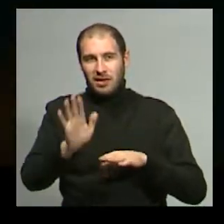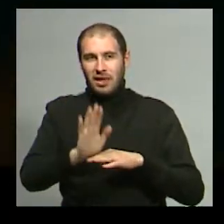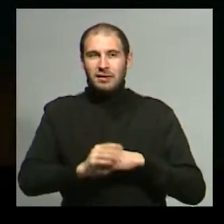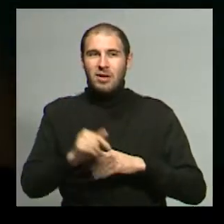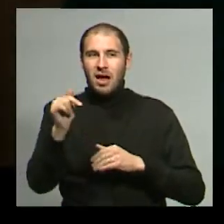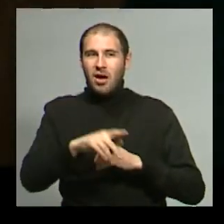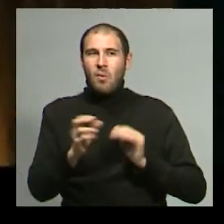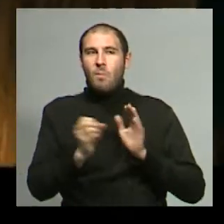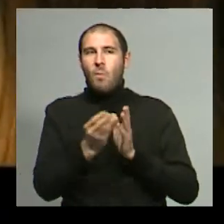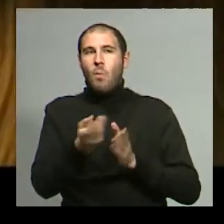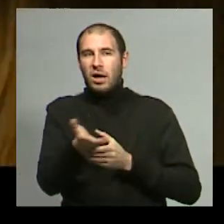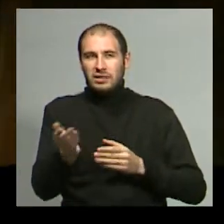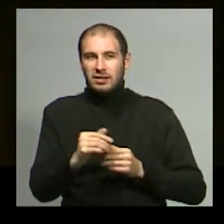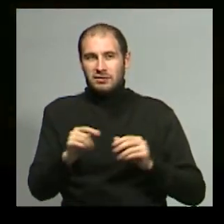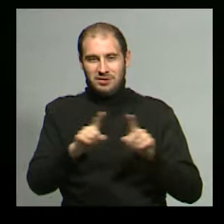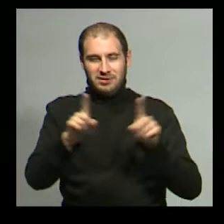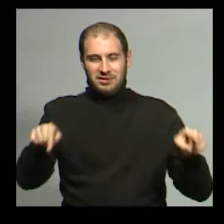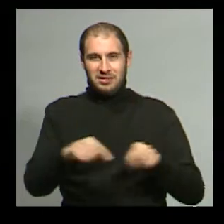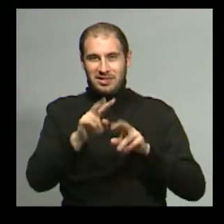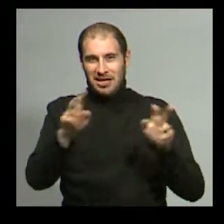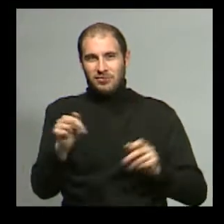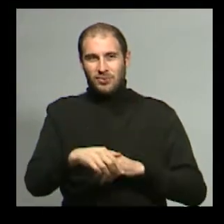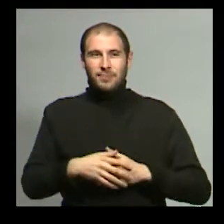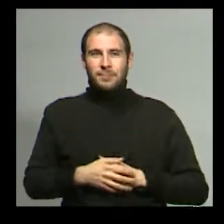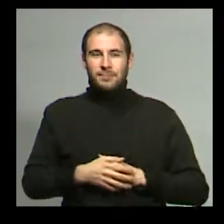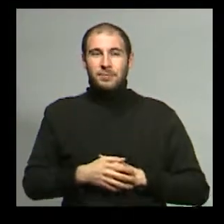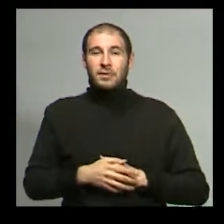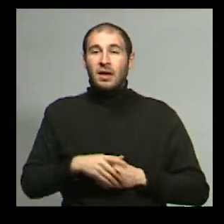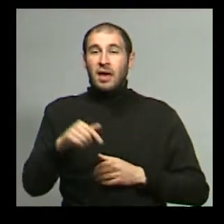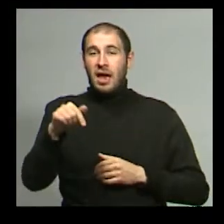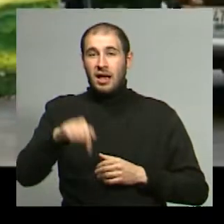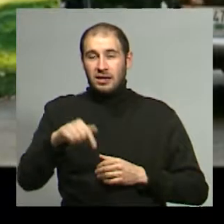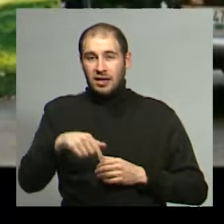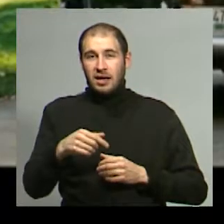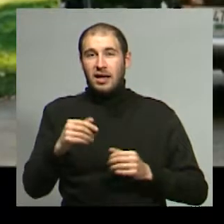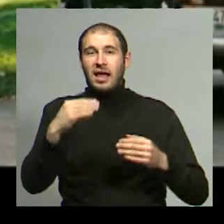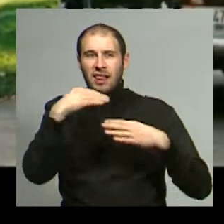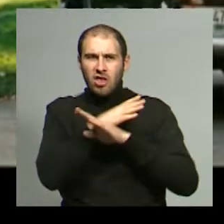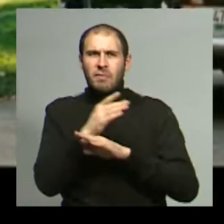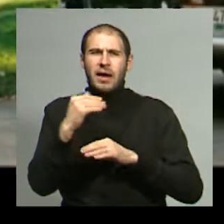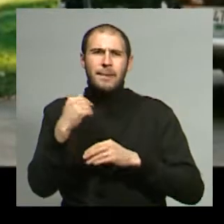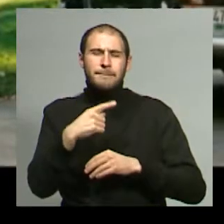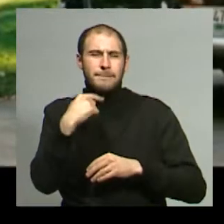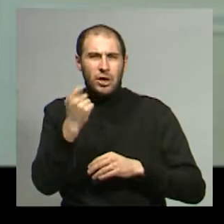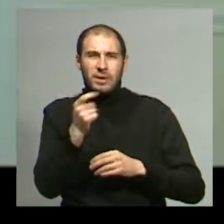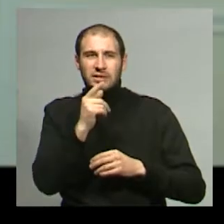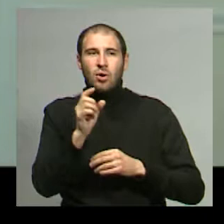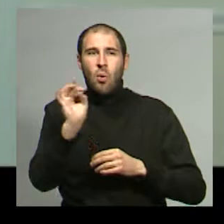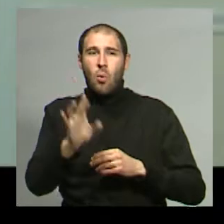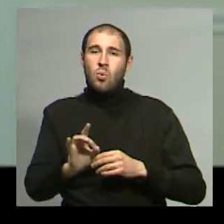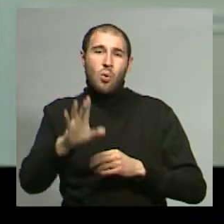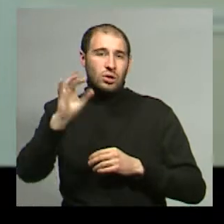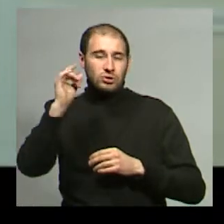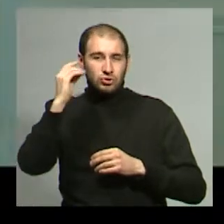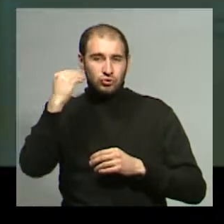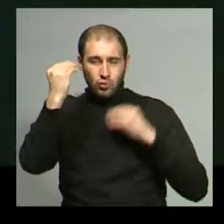ocasión se va a estar proyectando Revolutionary Road, que aquí en nuestro... idioma español se llama Solo un sueño.